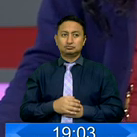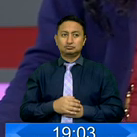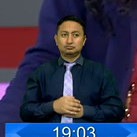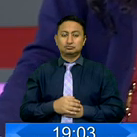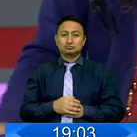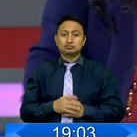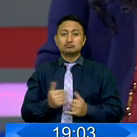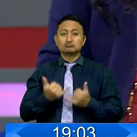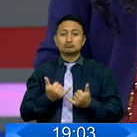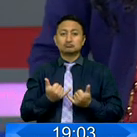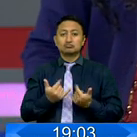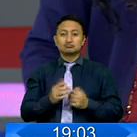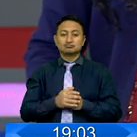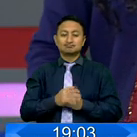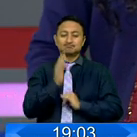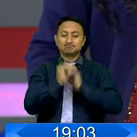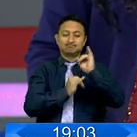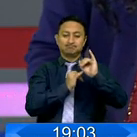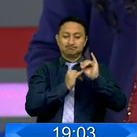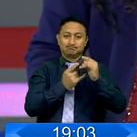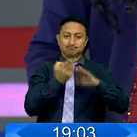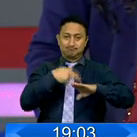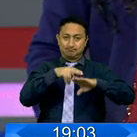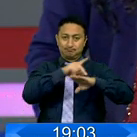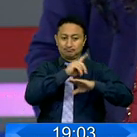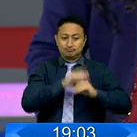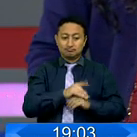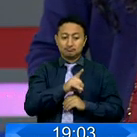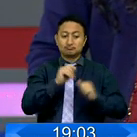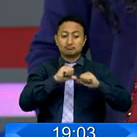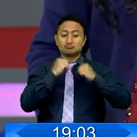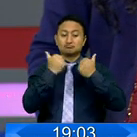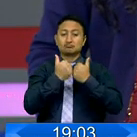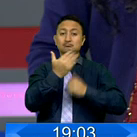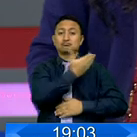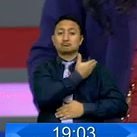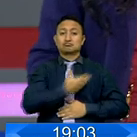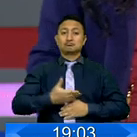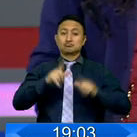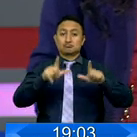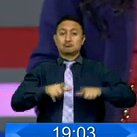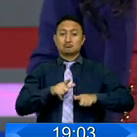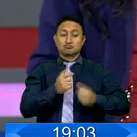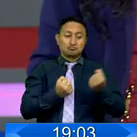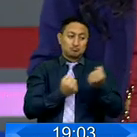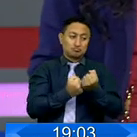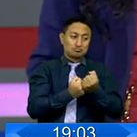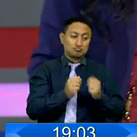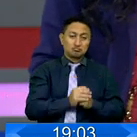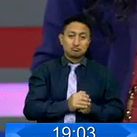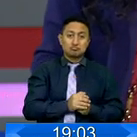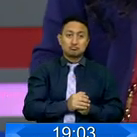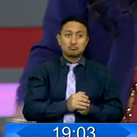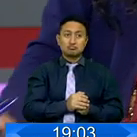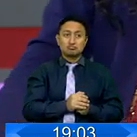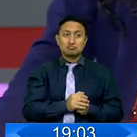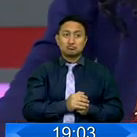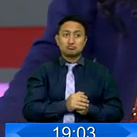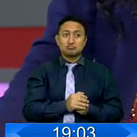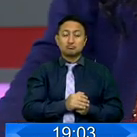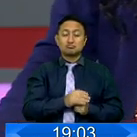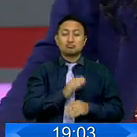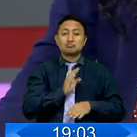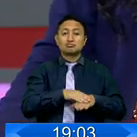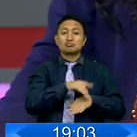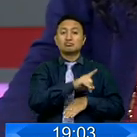Ahora, información de interés nacional. La Asamblea se solidarizó con el presidente Lenín Moreno y condenó violación de su privacidad tras